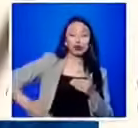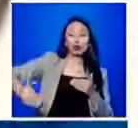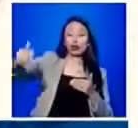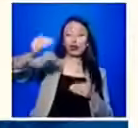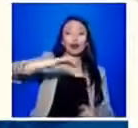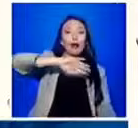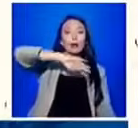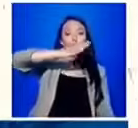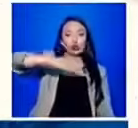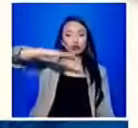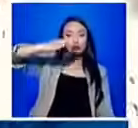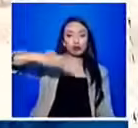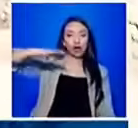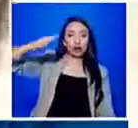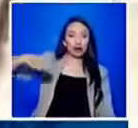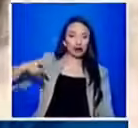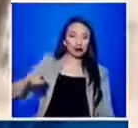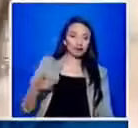montaña,